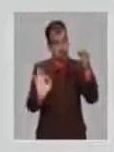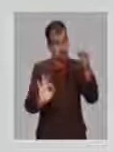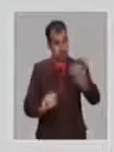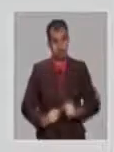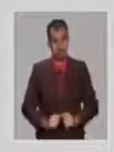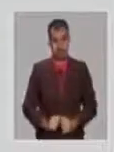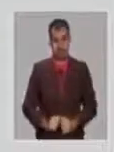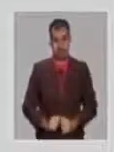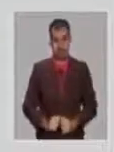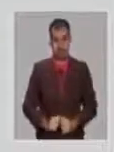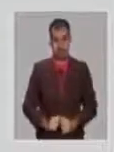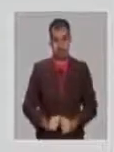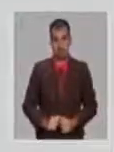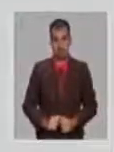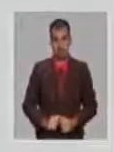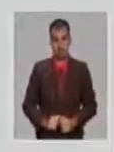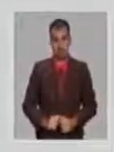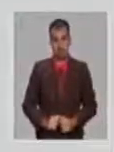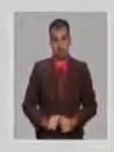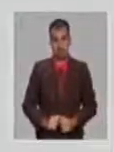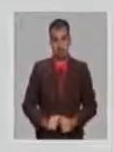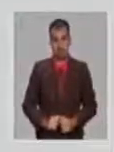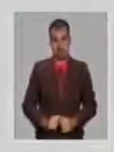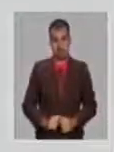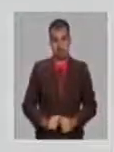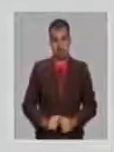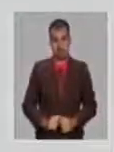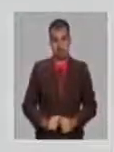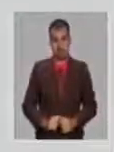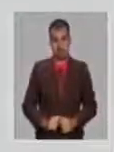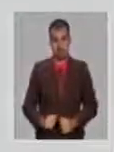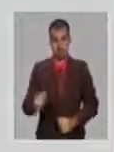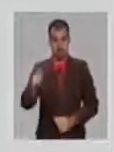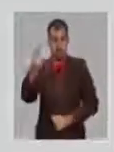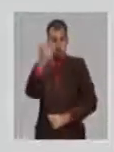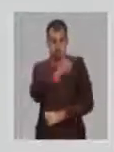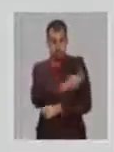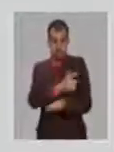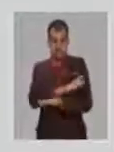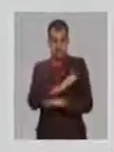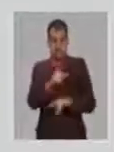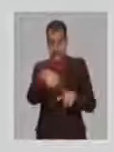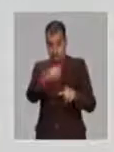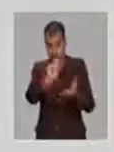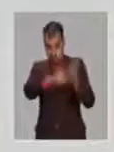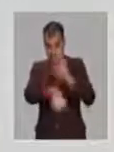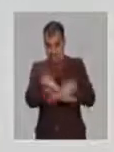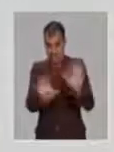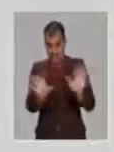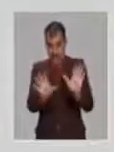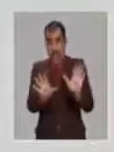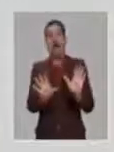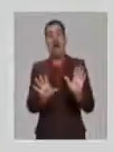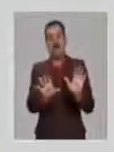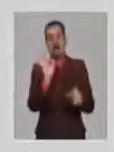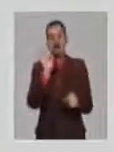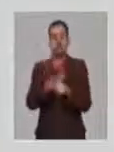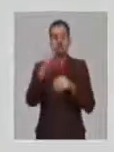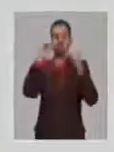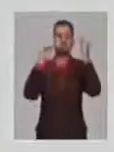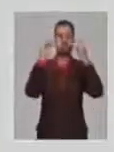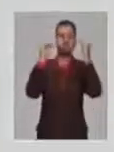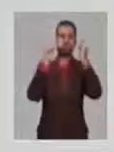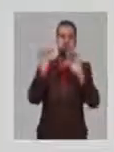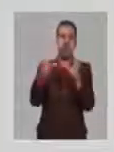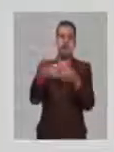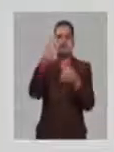informado. Una vez que esto ocurra, las personas van a ser evaluadas por el médico de la familia. Y es a lo que hemos llamado la evaluación